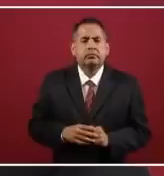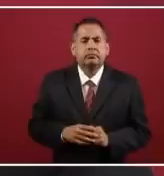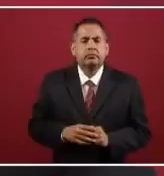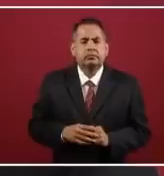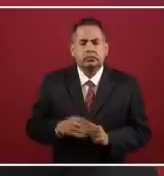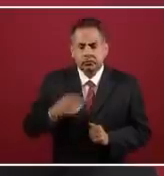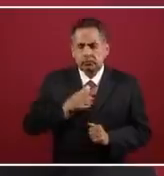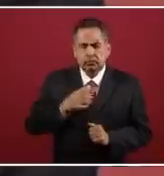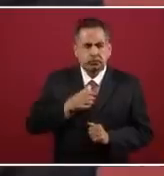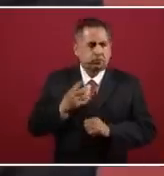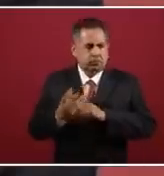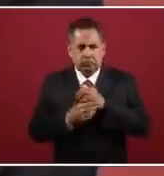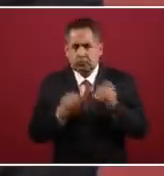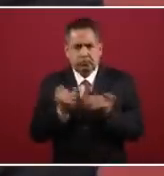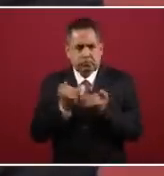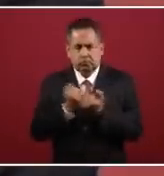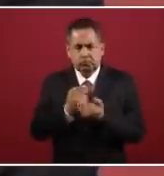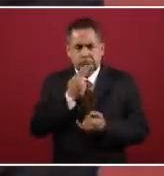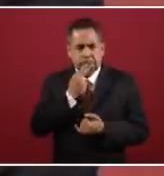he utilizado